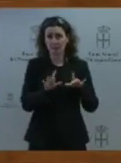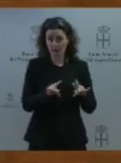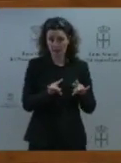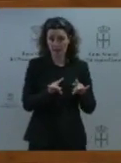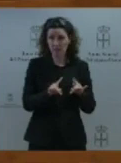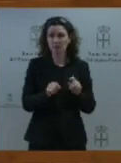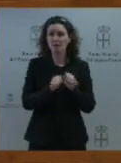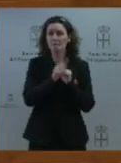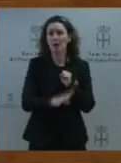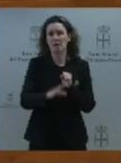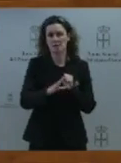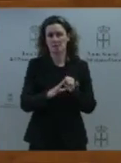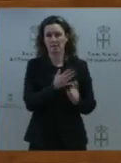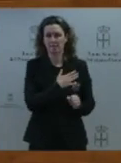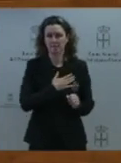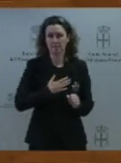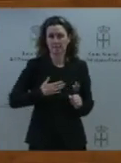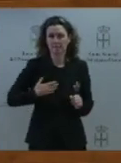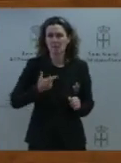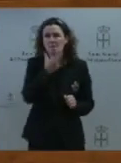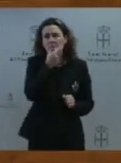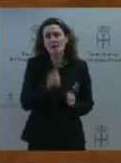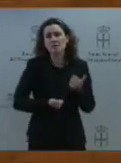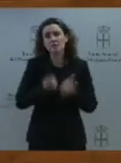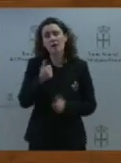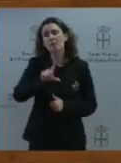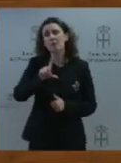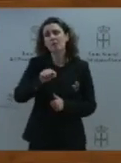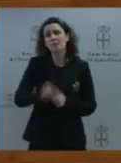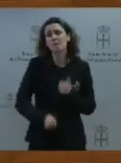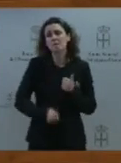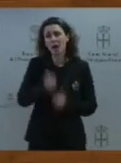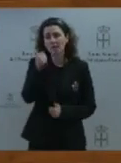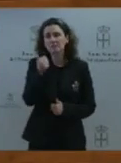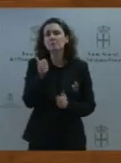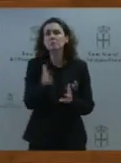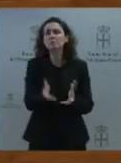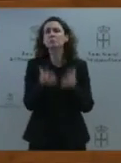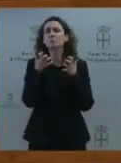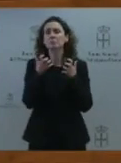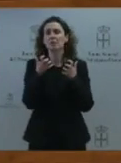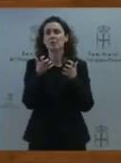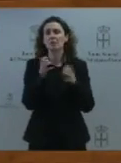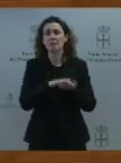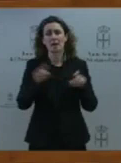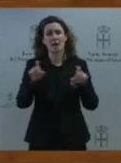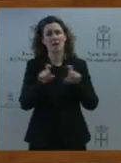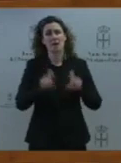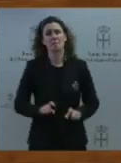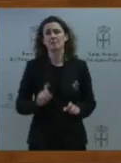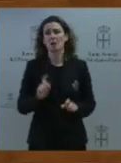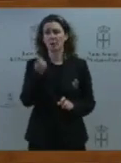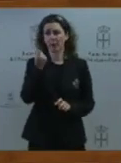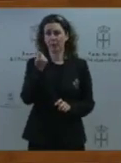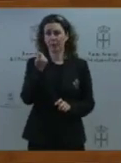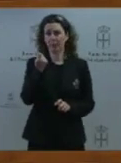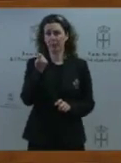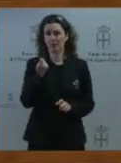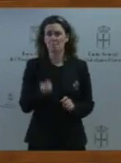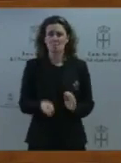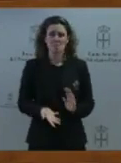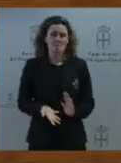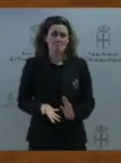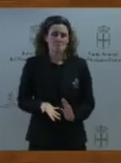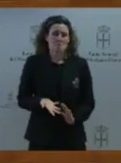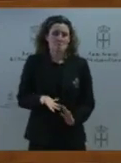es lo más barato y es lo más ventajoso para las empresas eléctricas que no para los asturianos y asturianas estamos